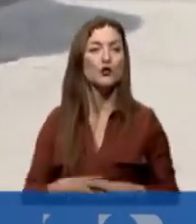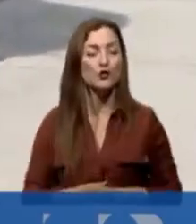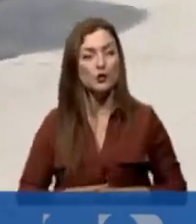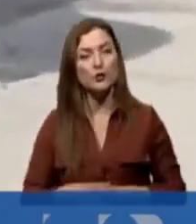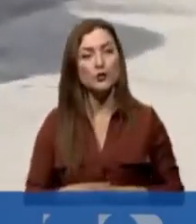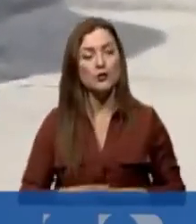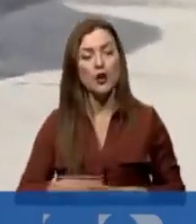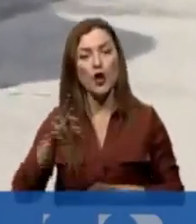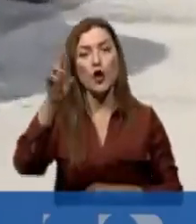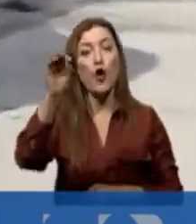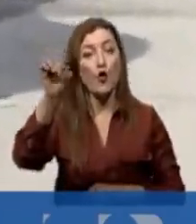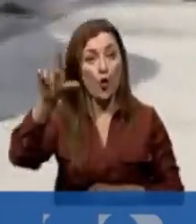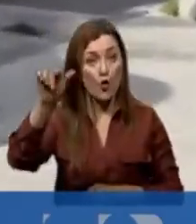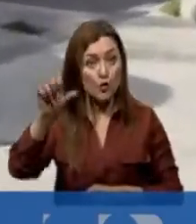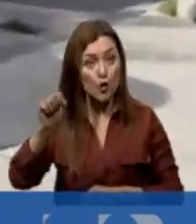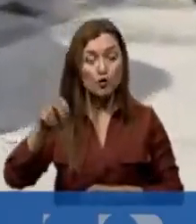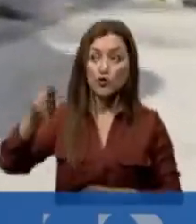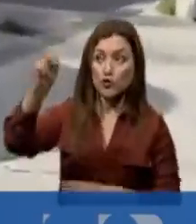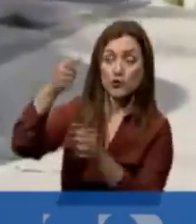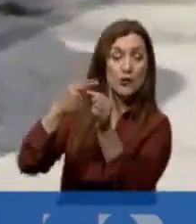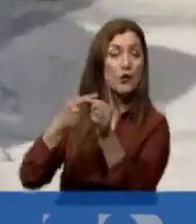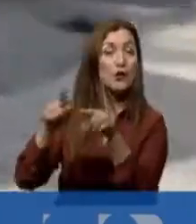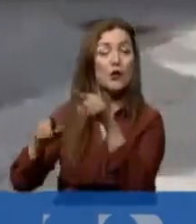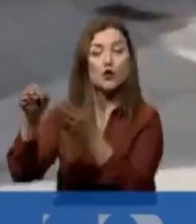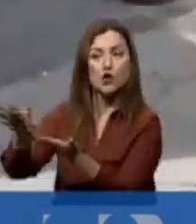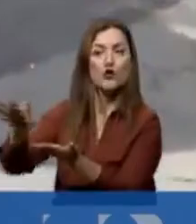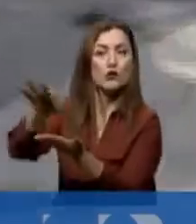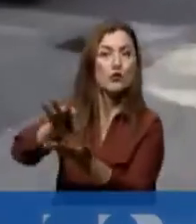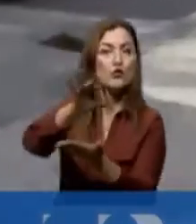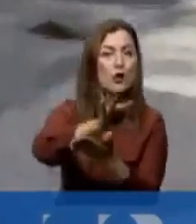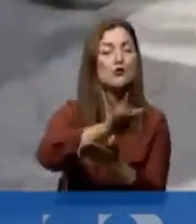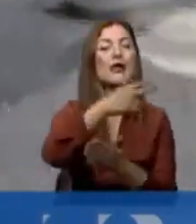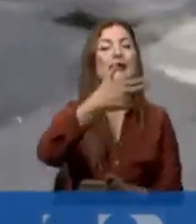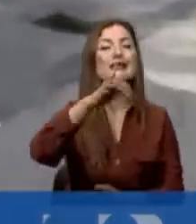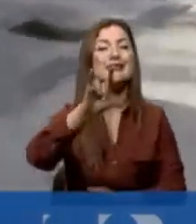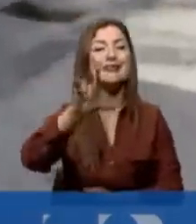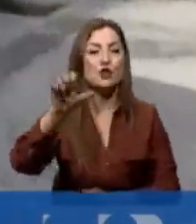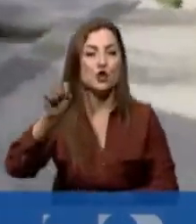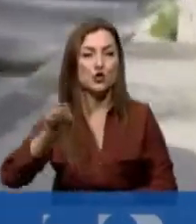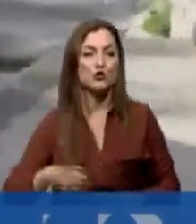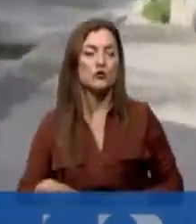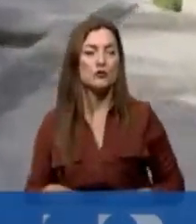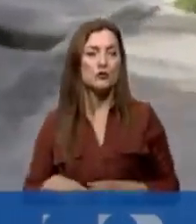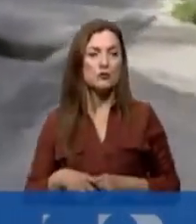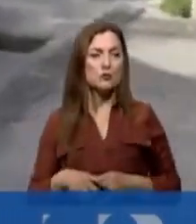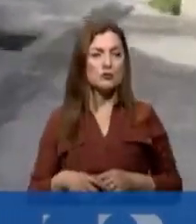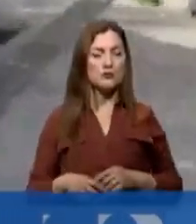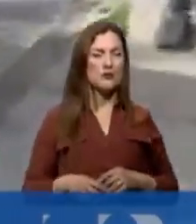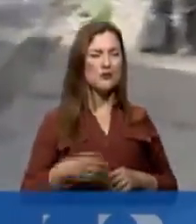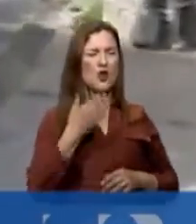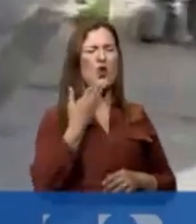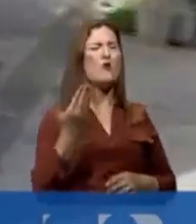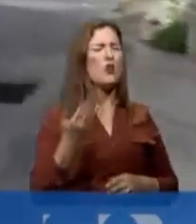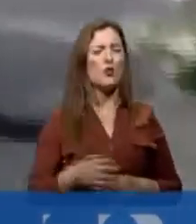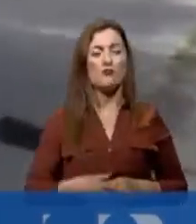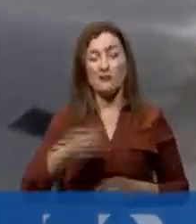en la Roldós, en el norte de la capital, y en algunas zonas del Valle de los Chillos. ¿Cómo se va a realizar esta distribución? Son en